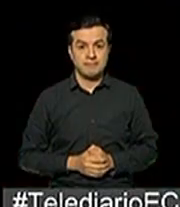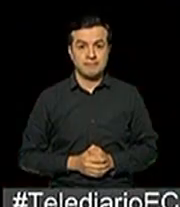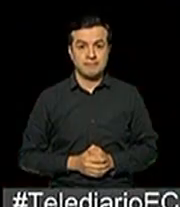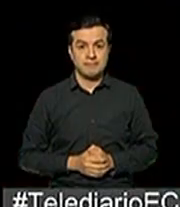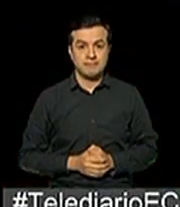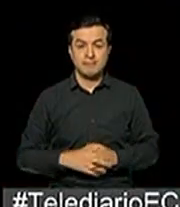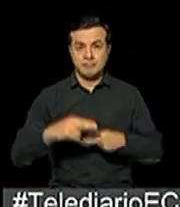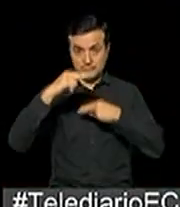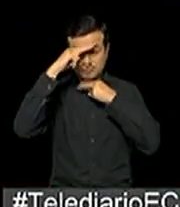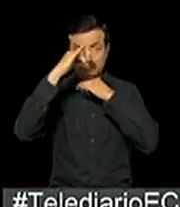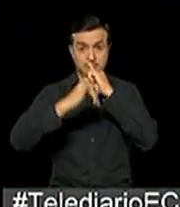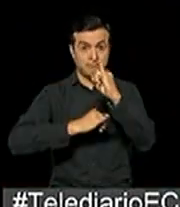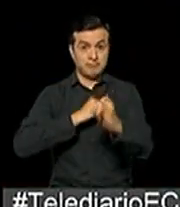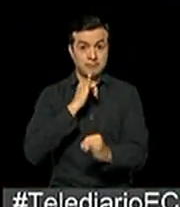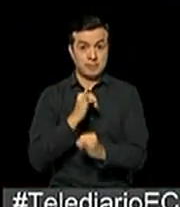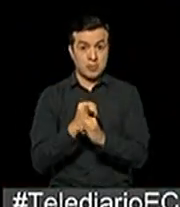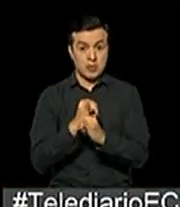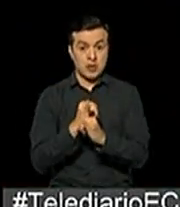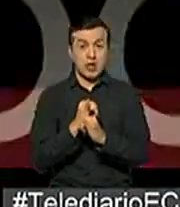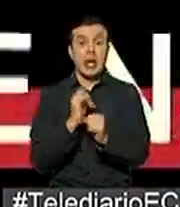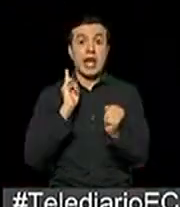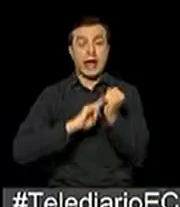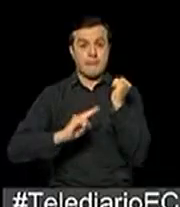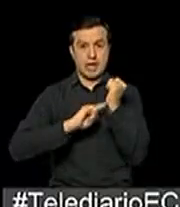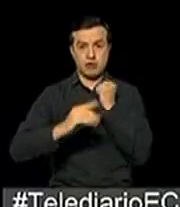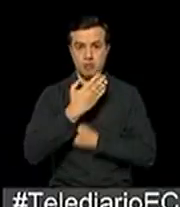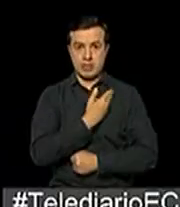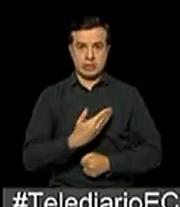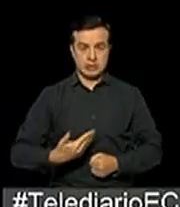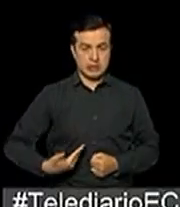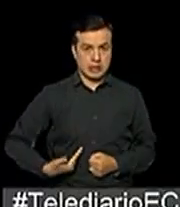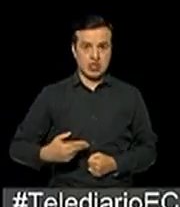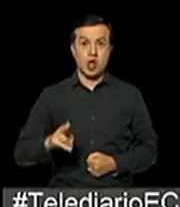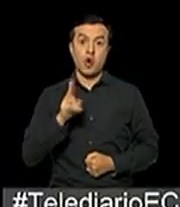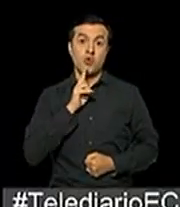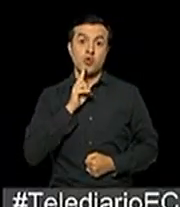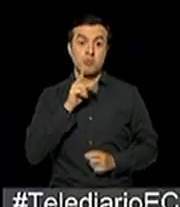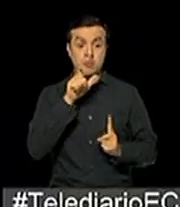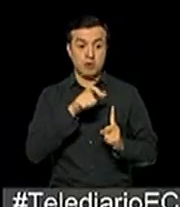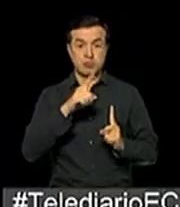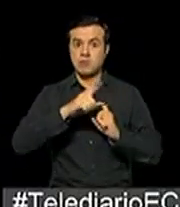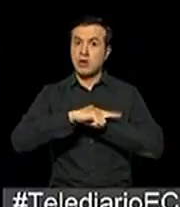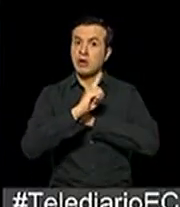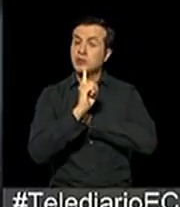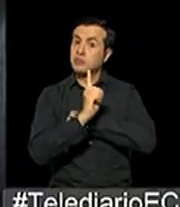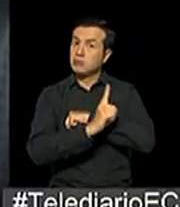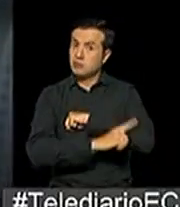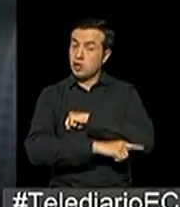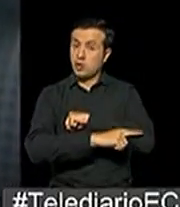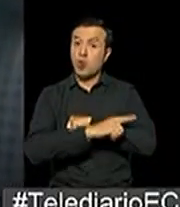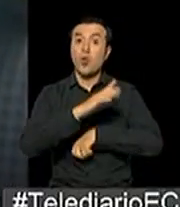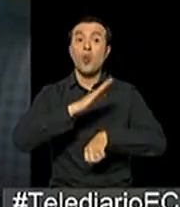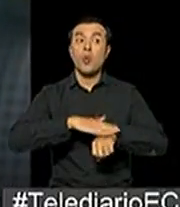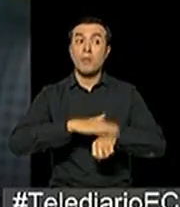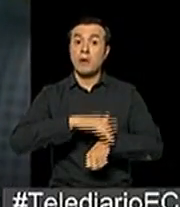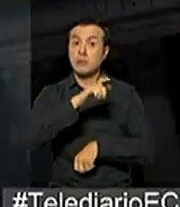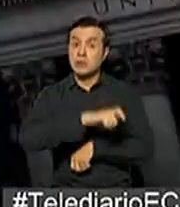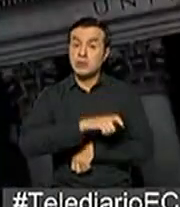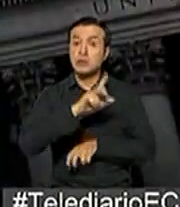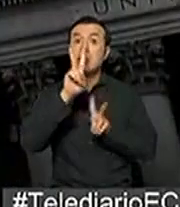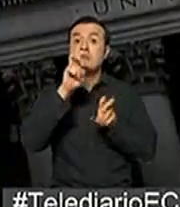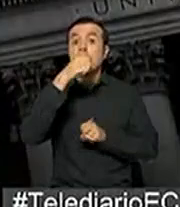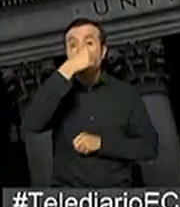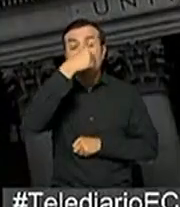en las noticias internacionales juan antonio tony hernández hermano del actual presidente de honduras fue declarado culpable de narcotráfico